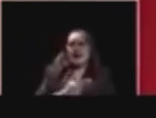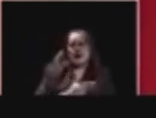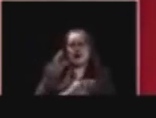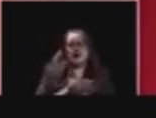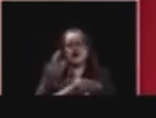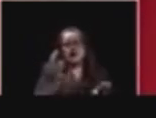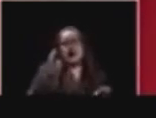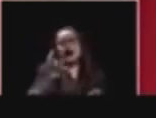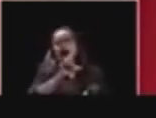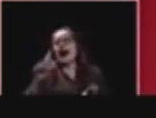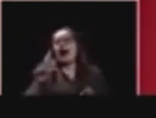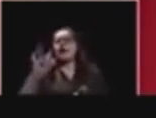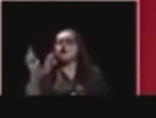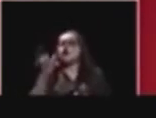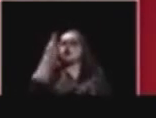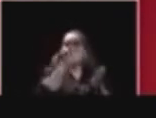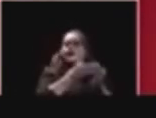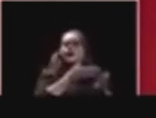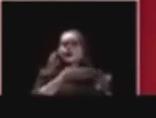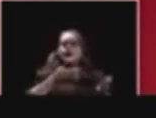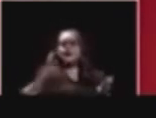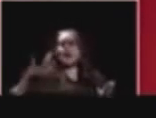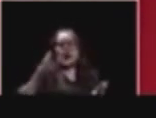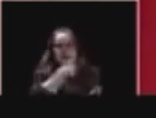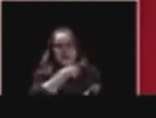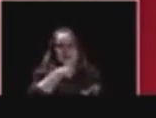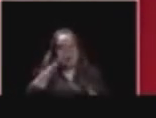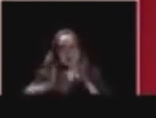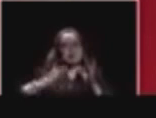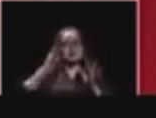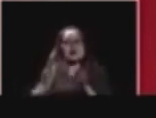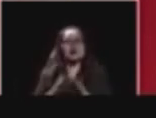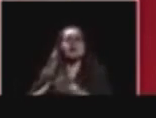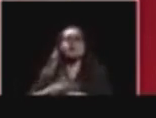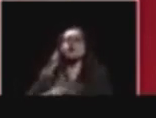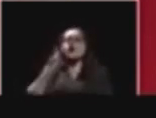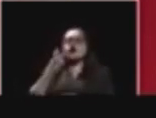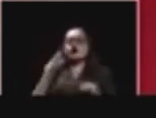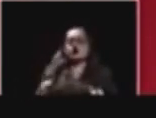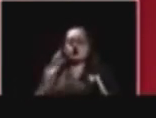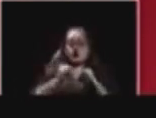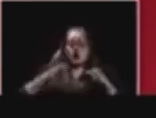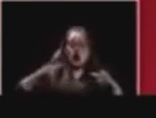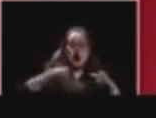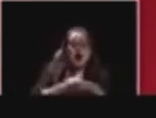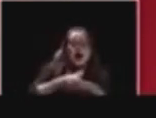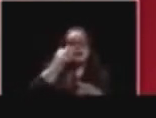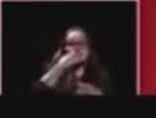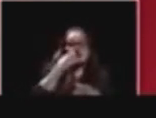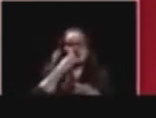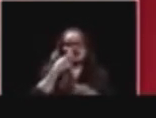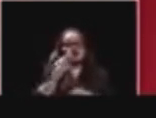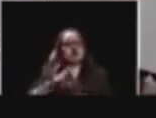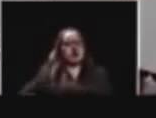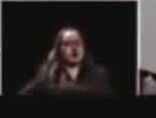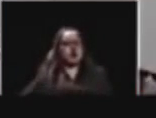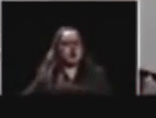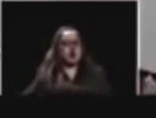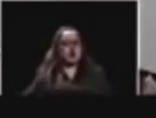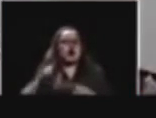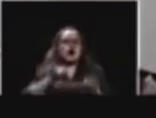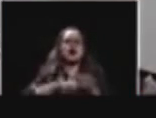infancia hasta la educación superior. Por ello, las estancias infantiles públicas